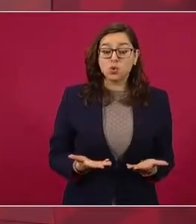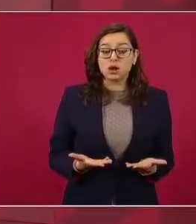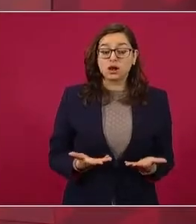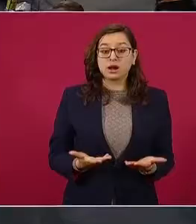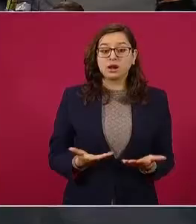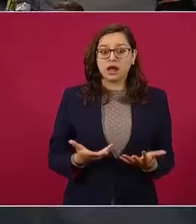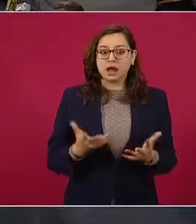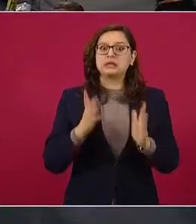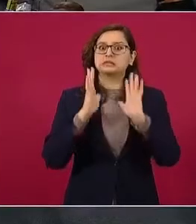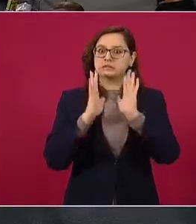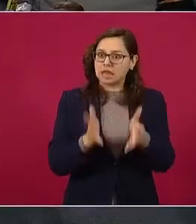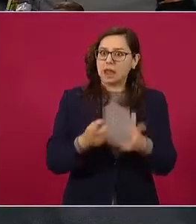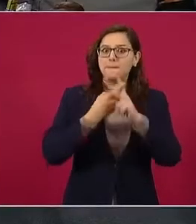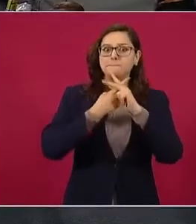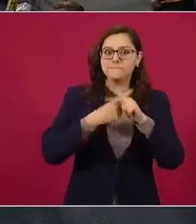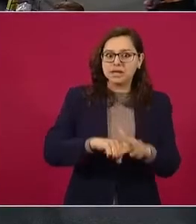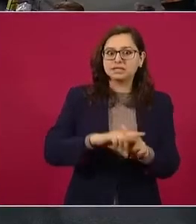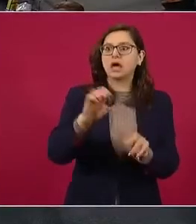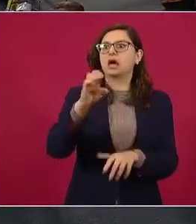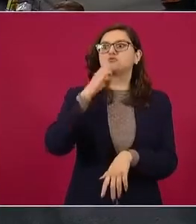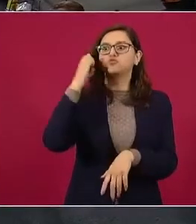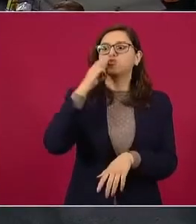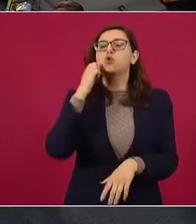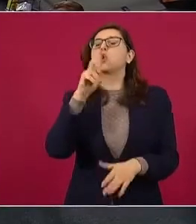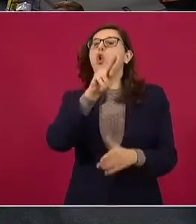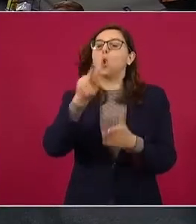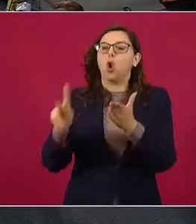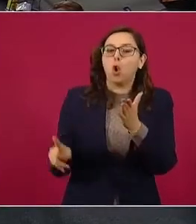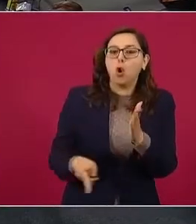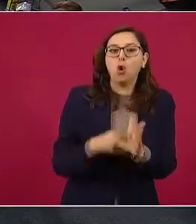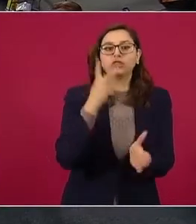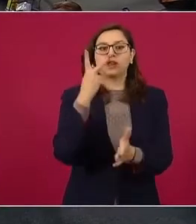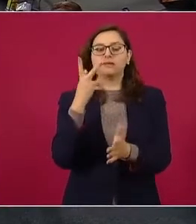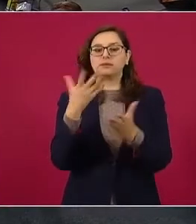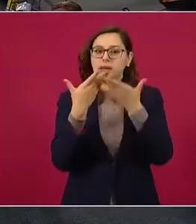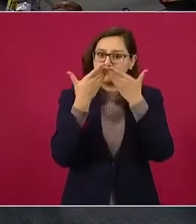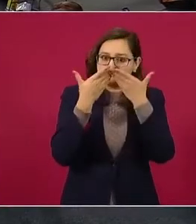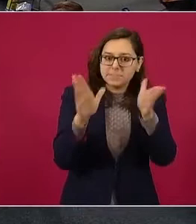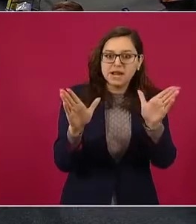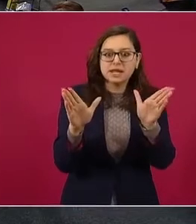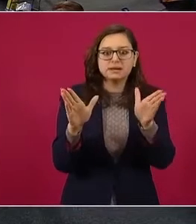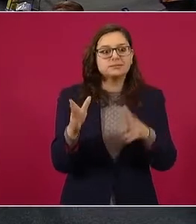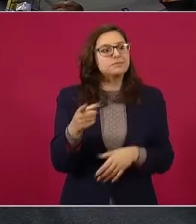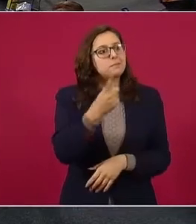están reanudando las clases presenciales, la mayoría